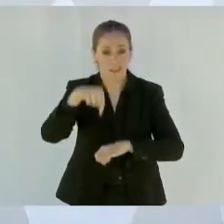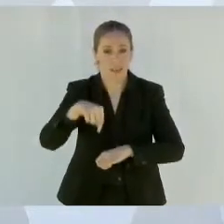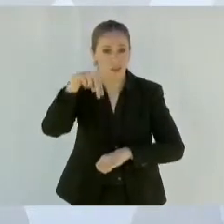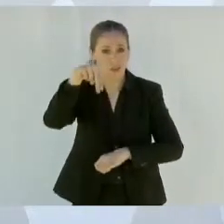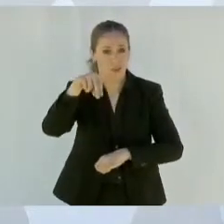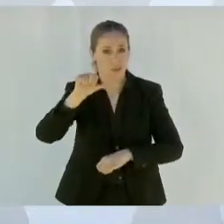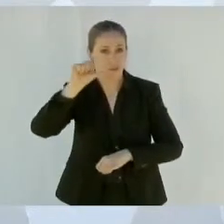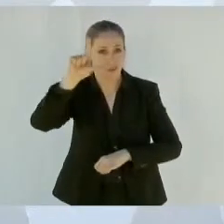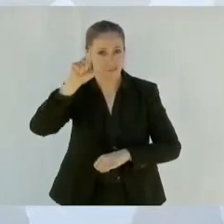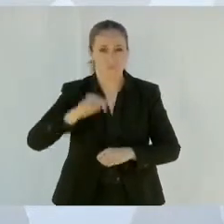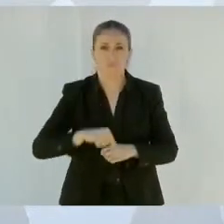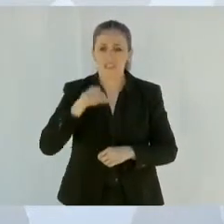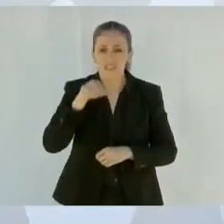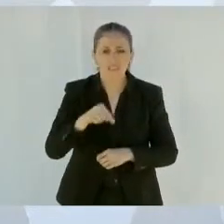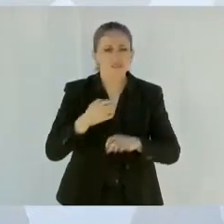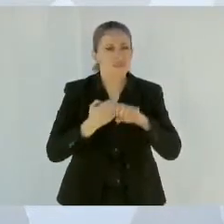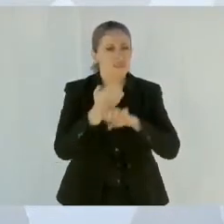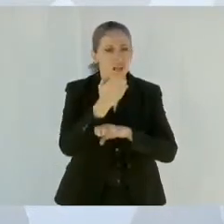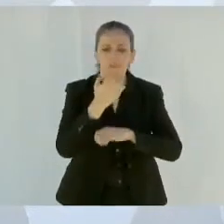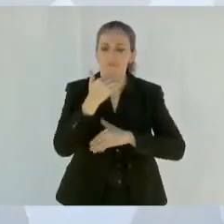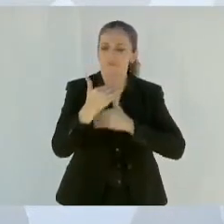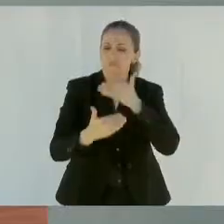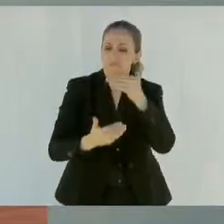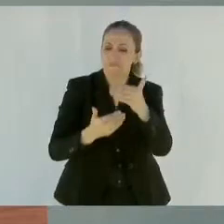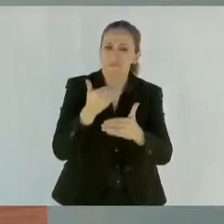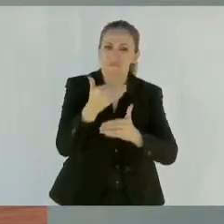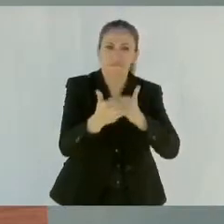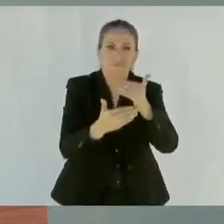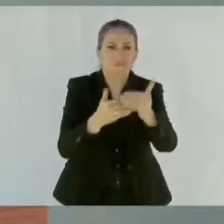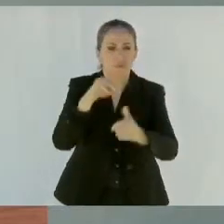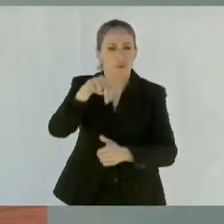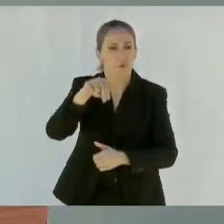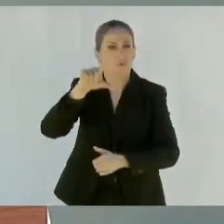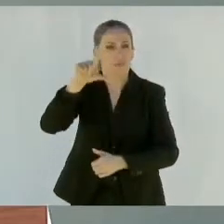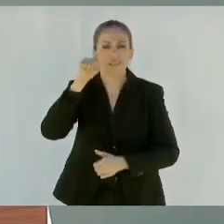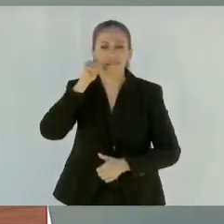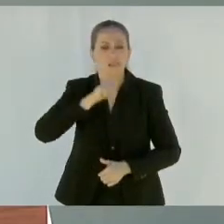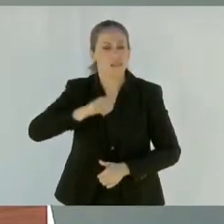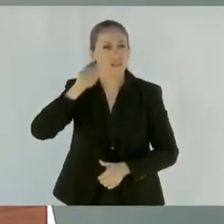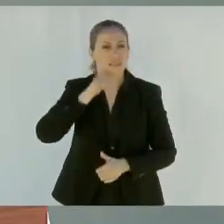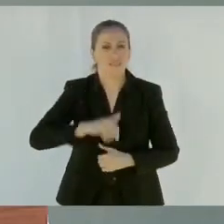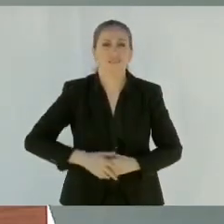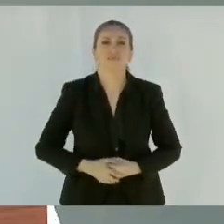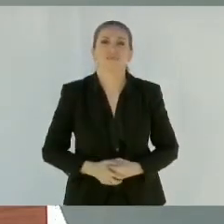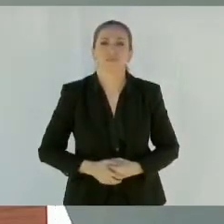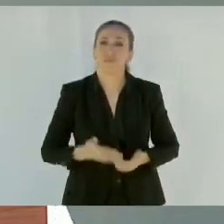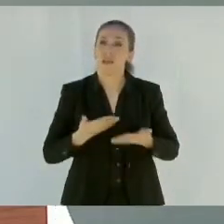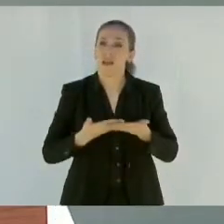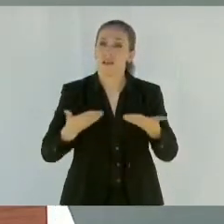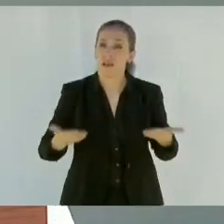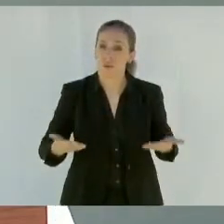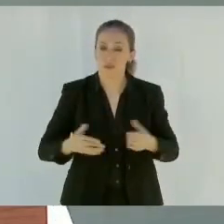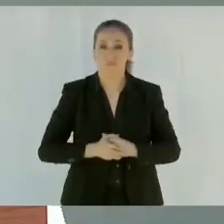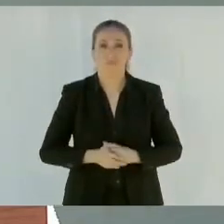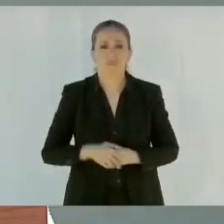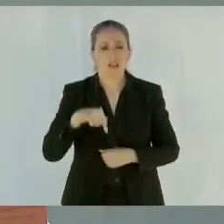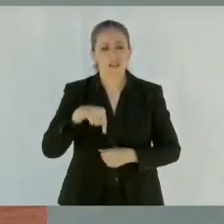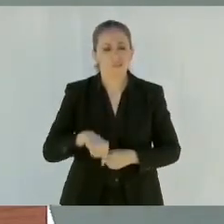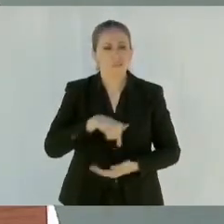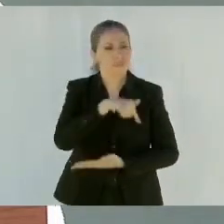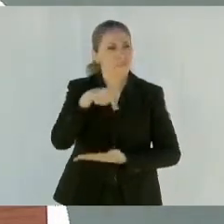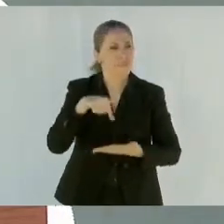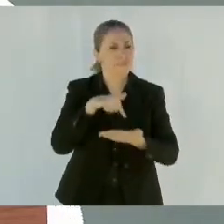progresista de Nuevo León. Ahora estamos en Sabinas